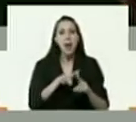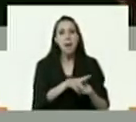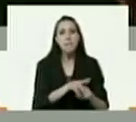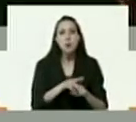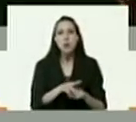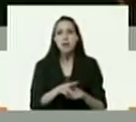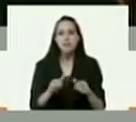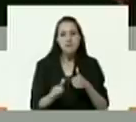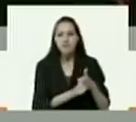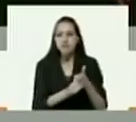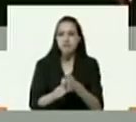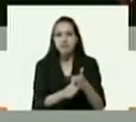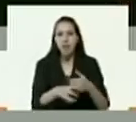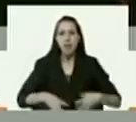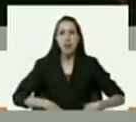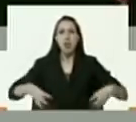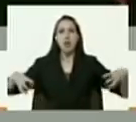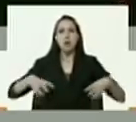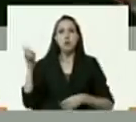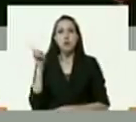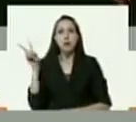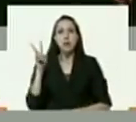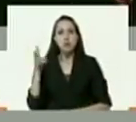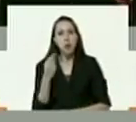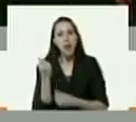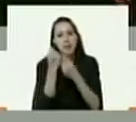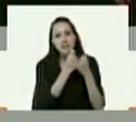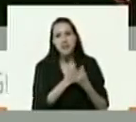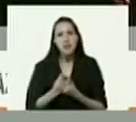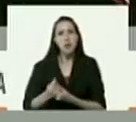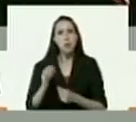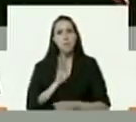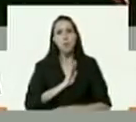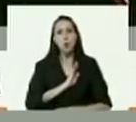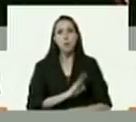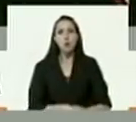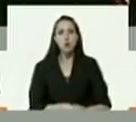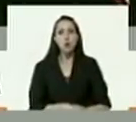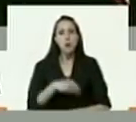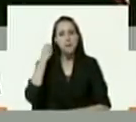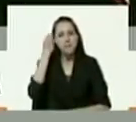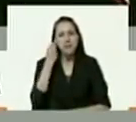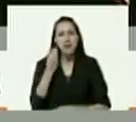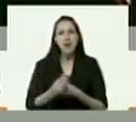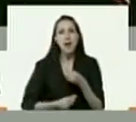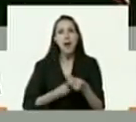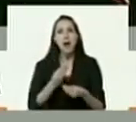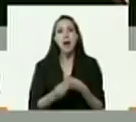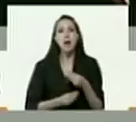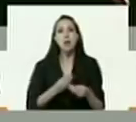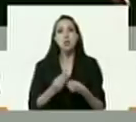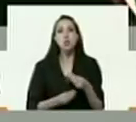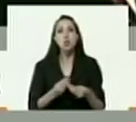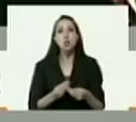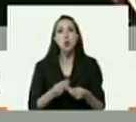los recursos, el dinero del Estado venezolano. Piensen qué han hecho con los bonos y la deuda de Citgo, de